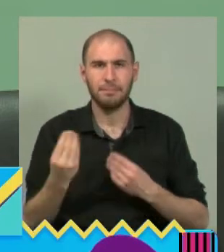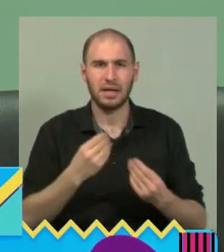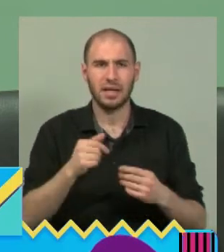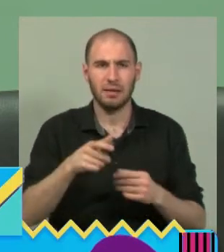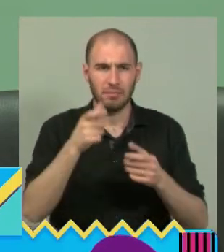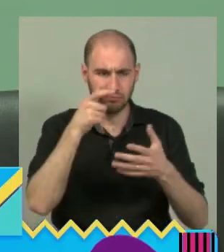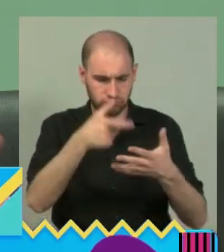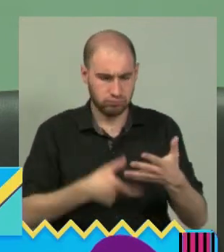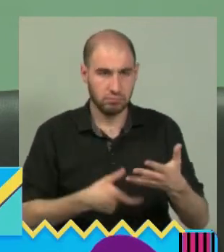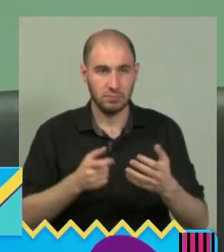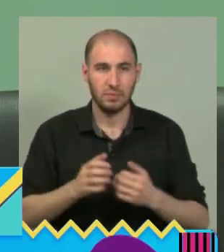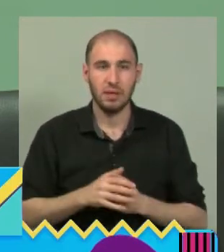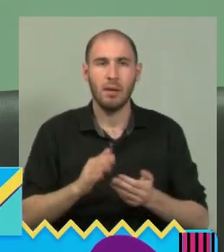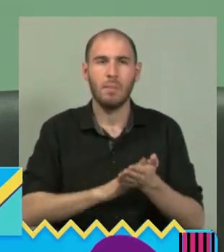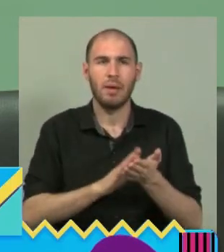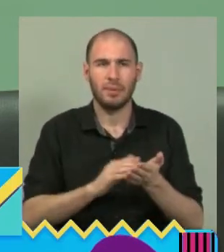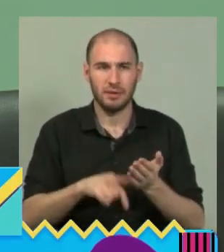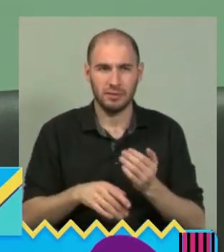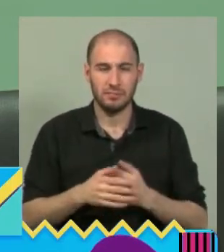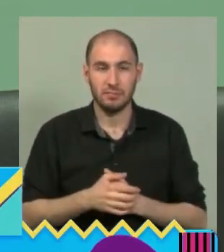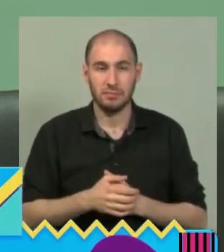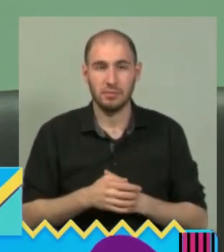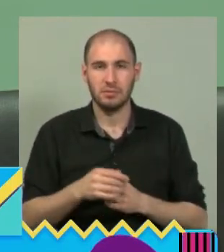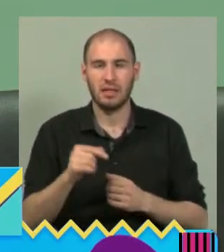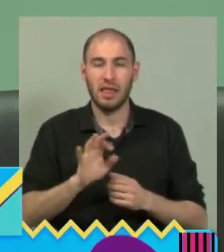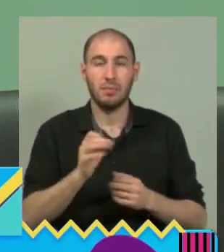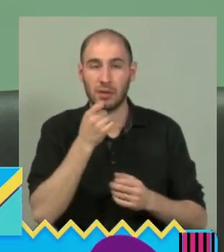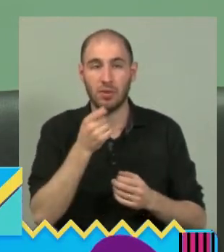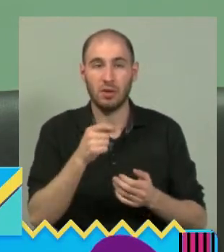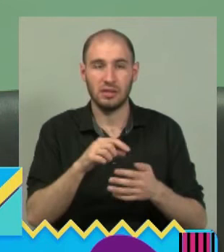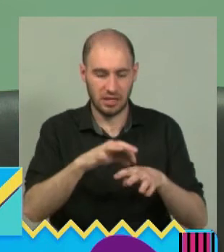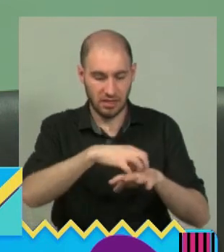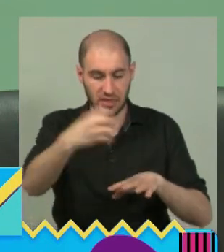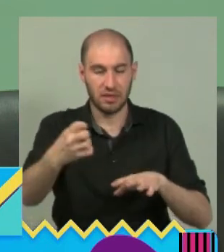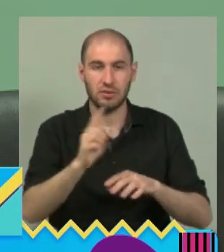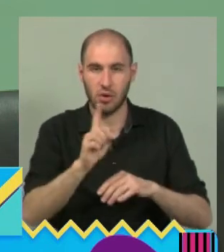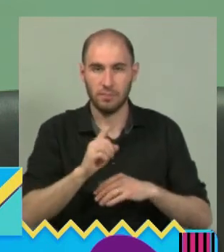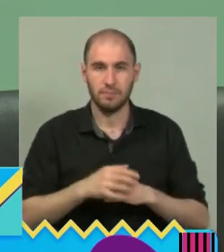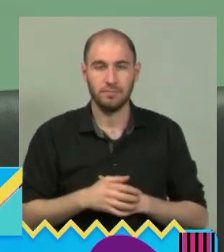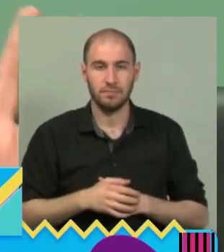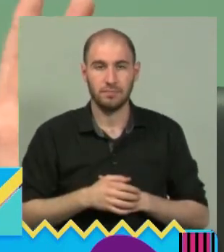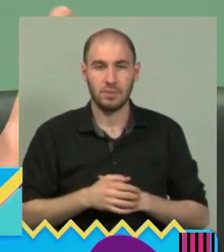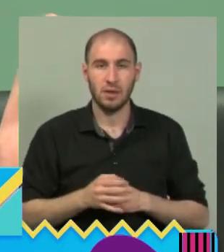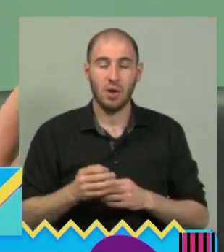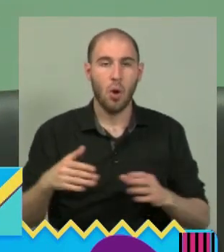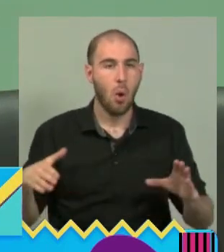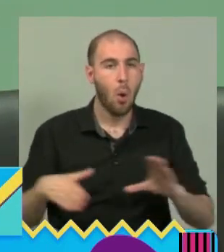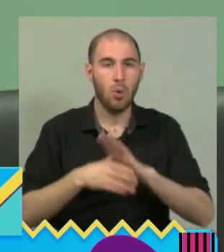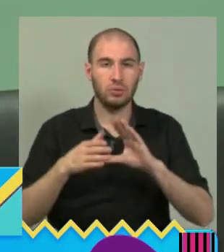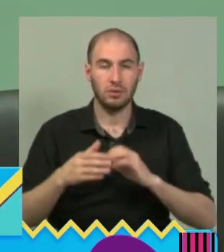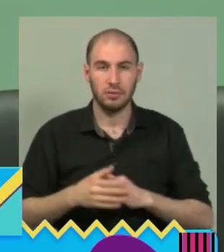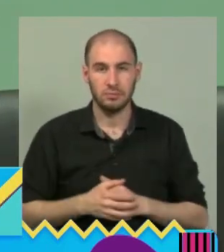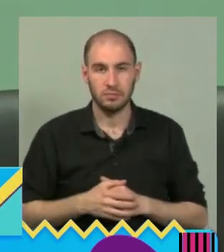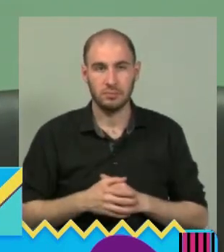una espectrometría palmar. No hace falta ni siquiera sacar pedazos de tejido ni nada. O casualidad, ahí